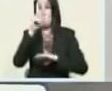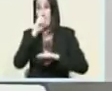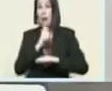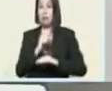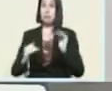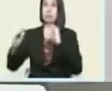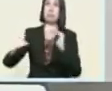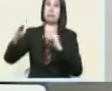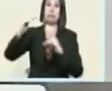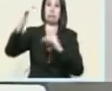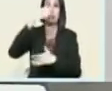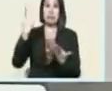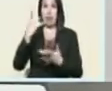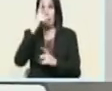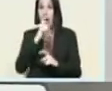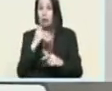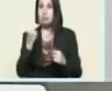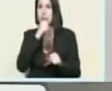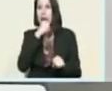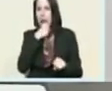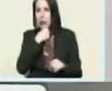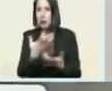en Argentina, a la derecha.